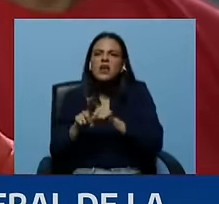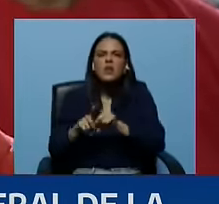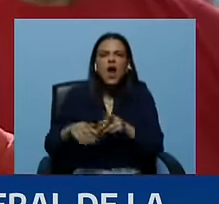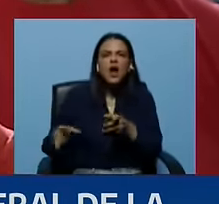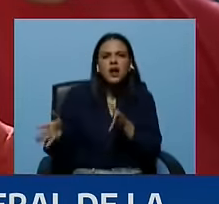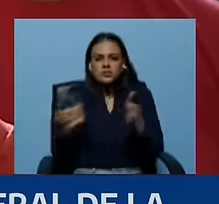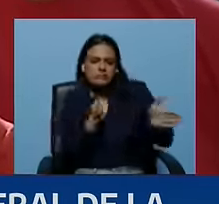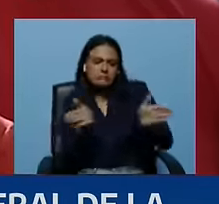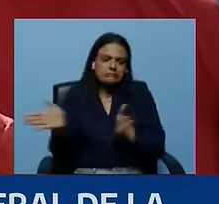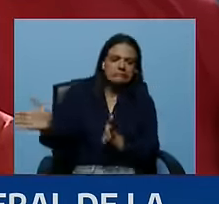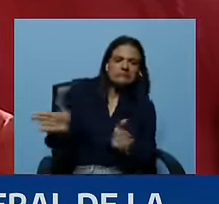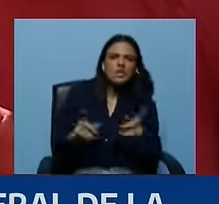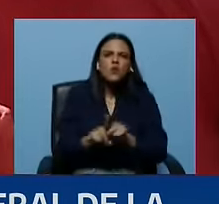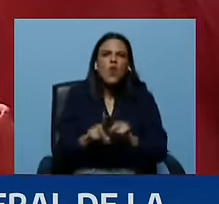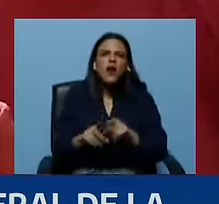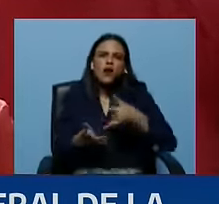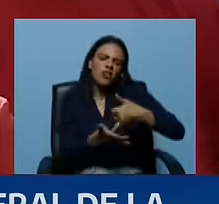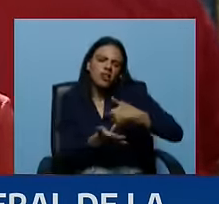que es doble agua.